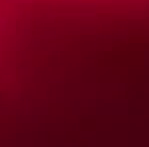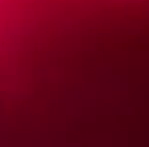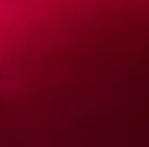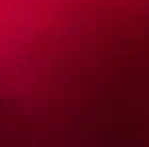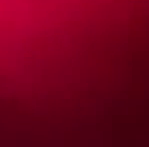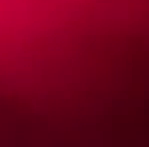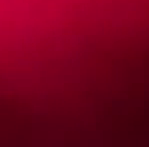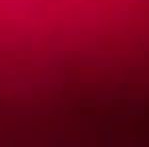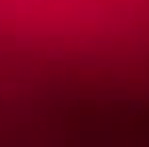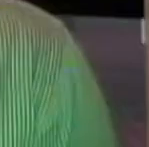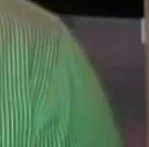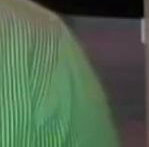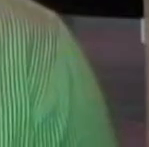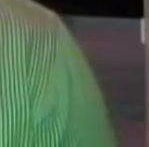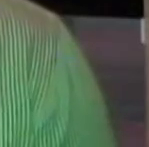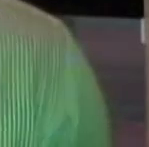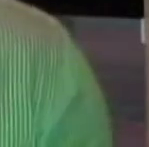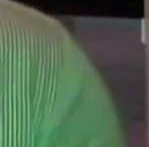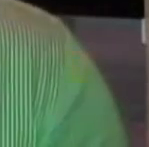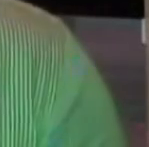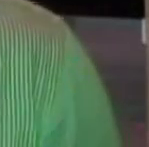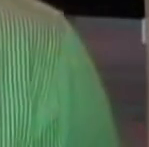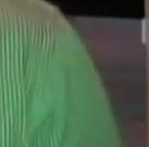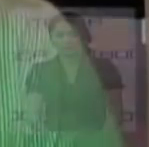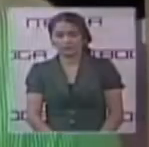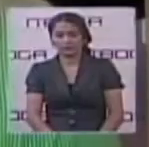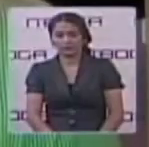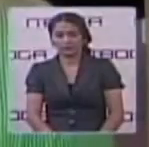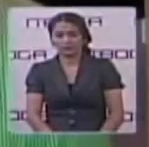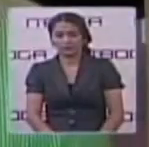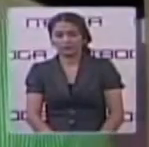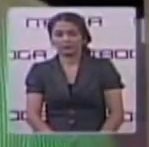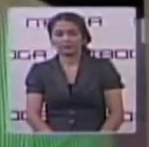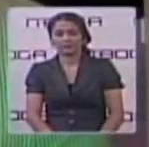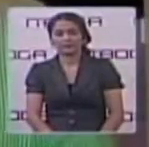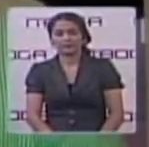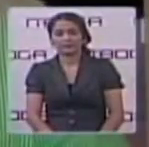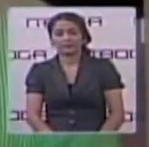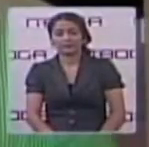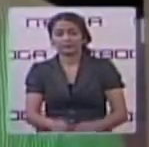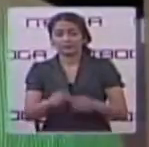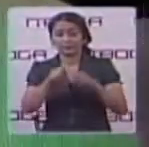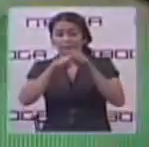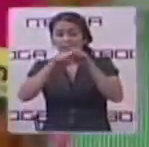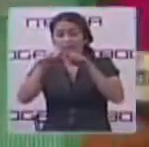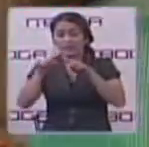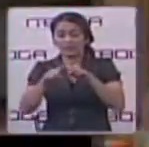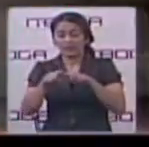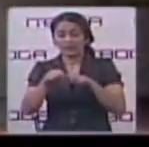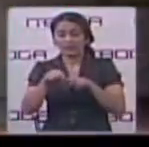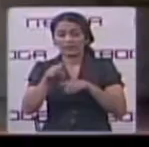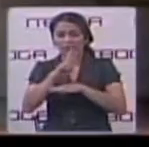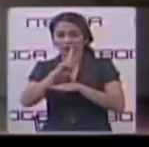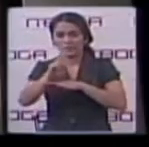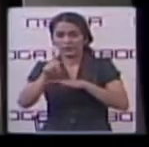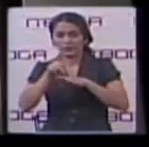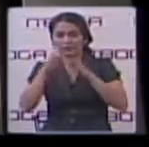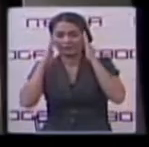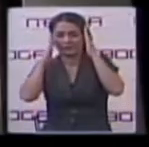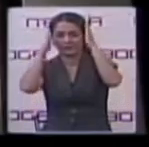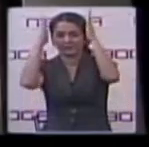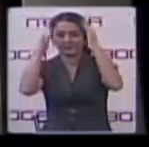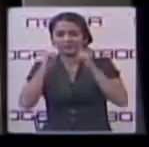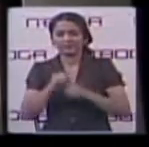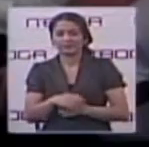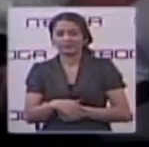Diego Mantilla, en Bolivia. Sorin Wong, viene de Lima, de los chefes ejecutivos de Swiss Hotel. El lobby del Museo Antropológico